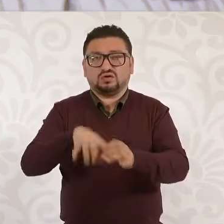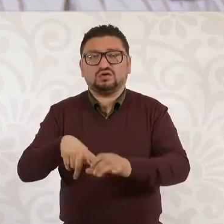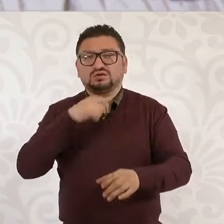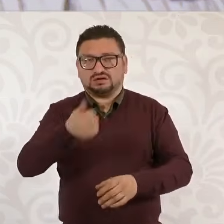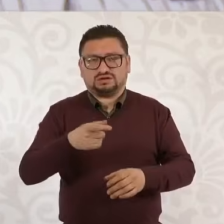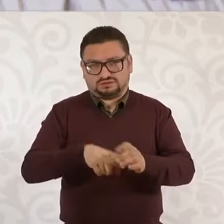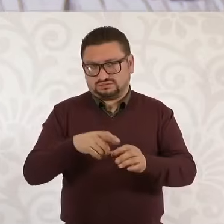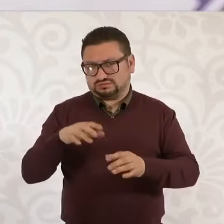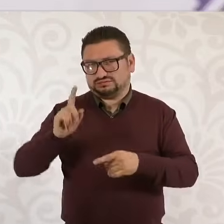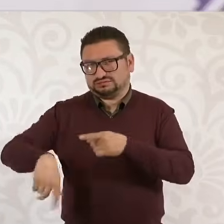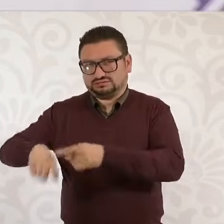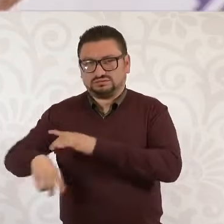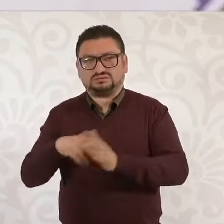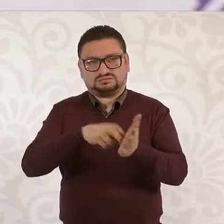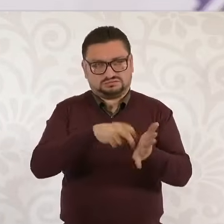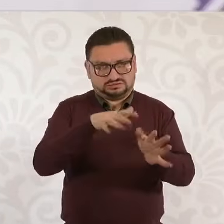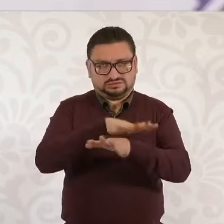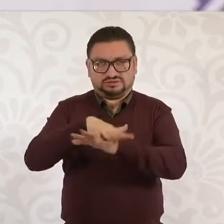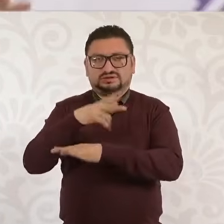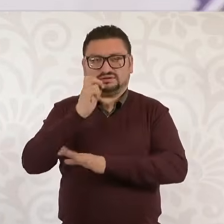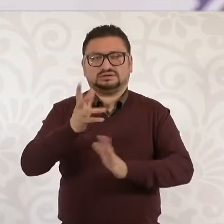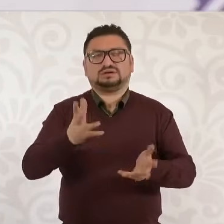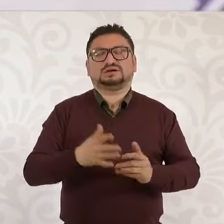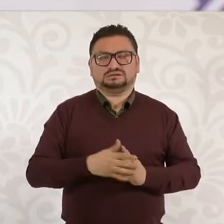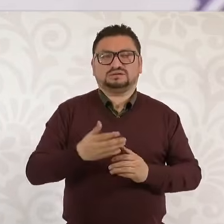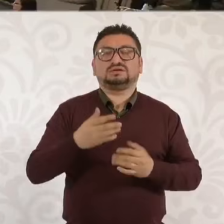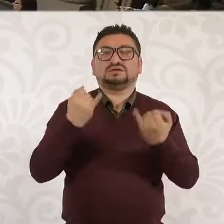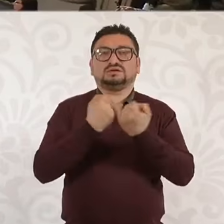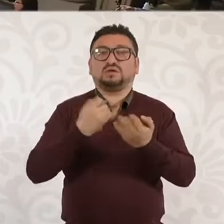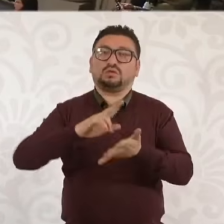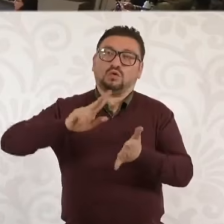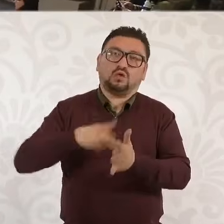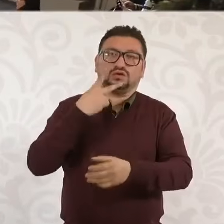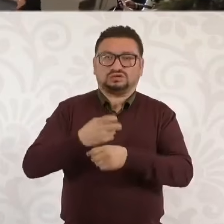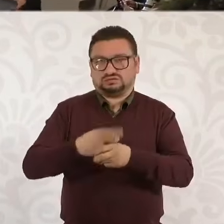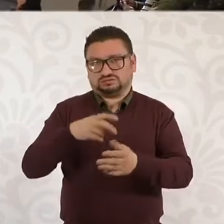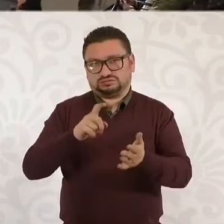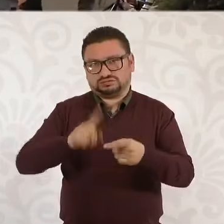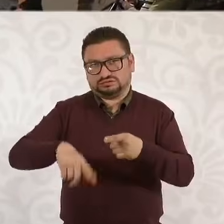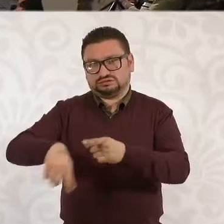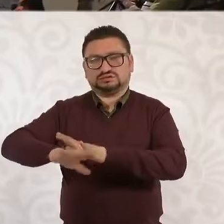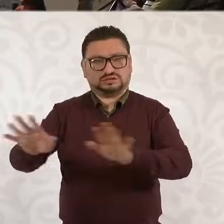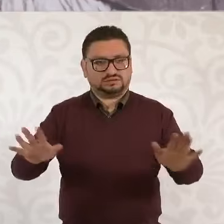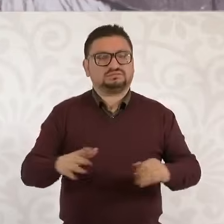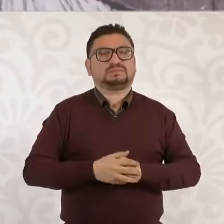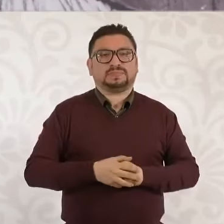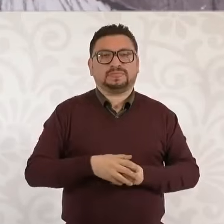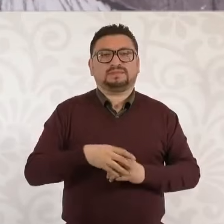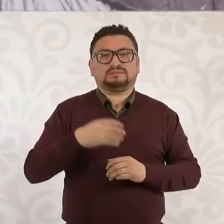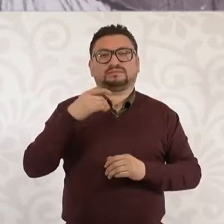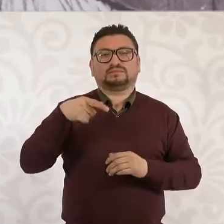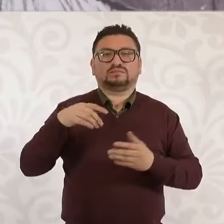hubiera, la reforma en relación al nepotismo y que no hubiera reelección. Esas dos ya pasaron. De todas maneras las